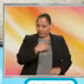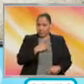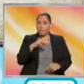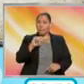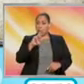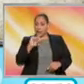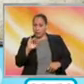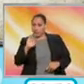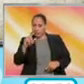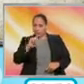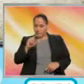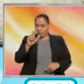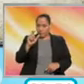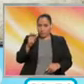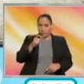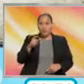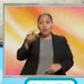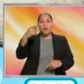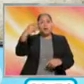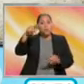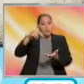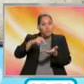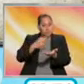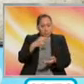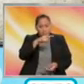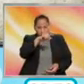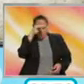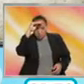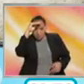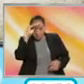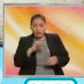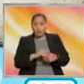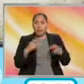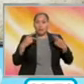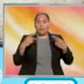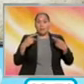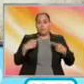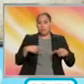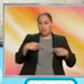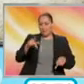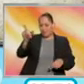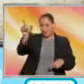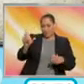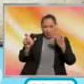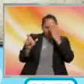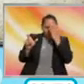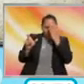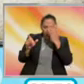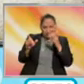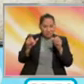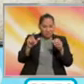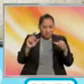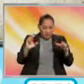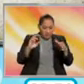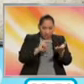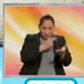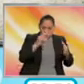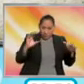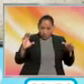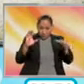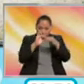Félix, tú ves su firma y crees, por ejemplo, que el personaje que uno conoce de María Félix es congruente con la